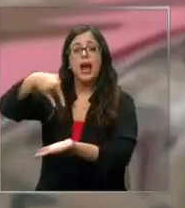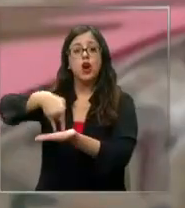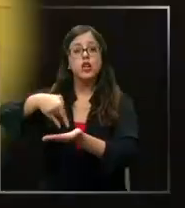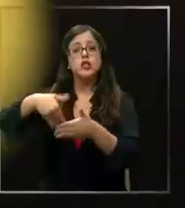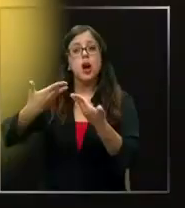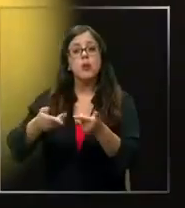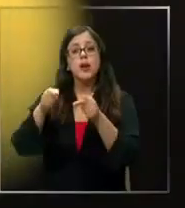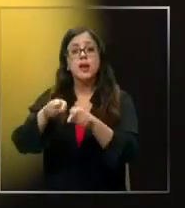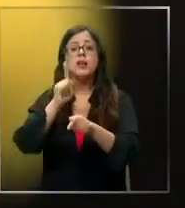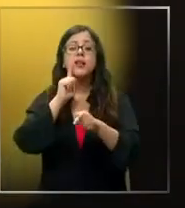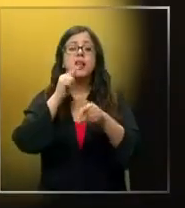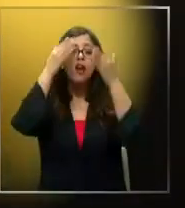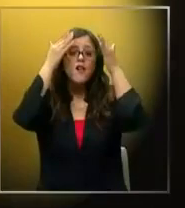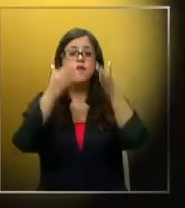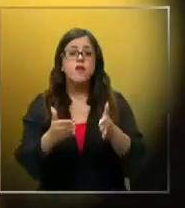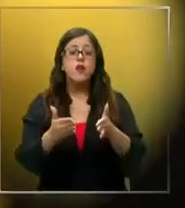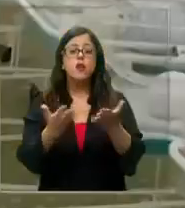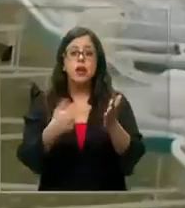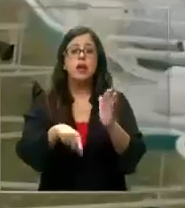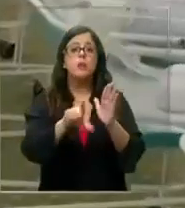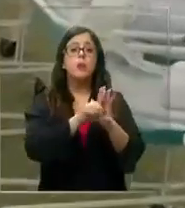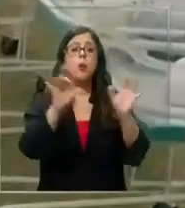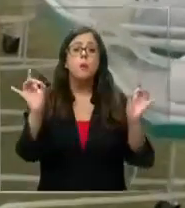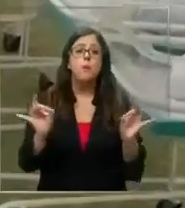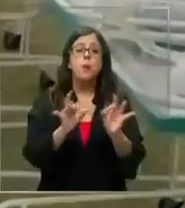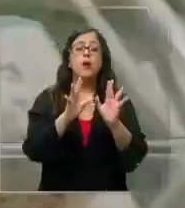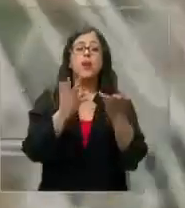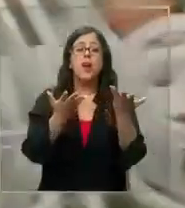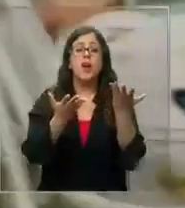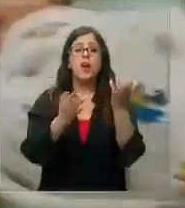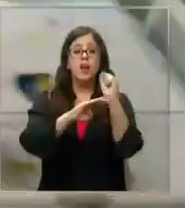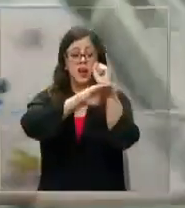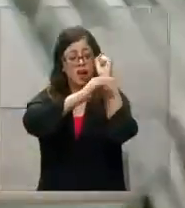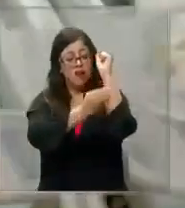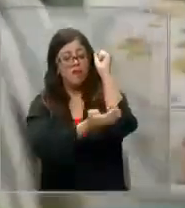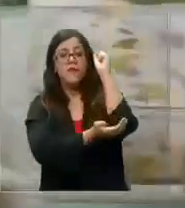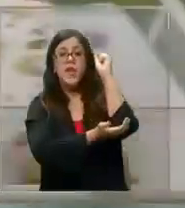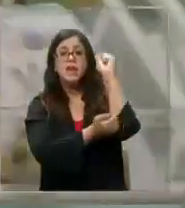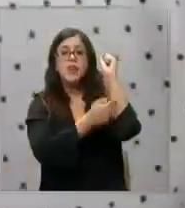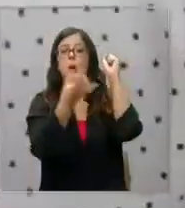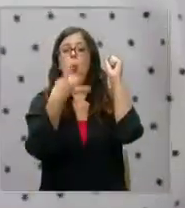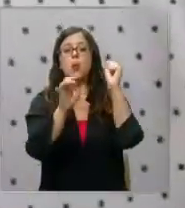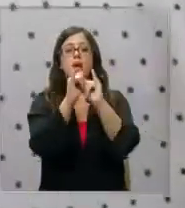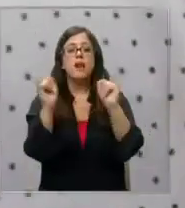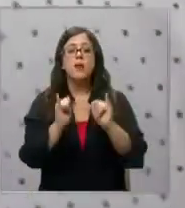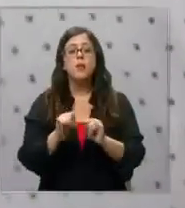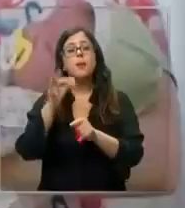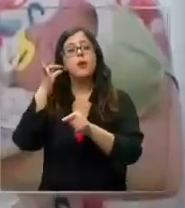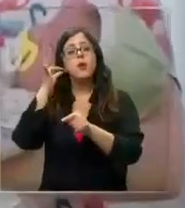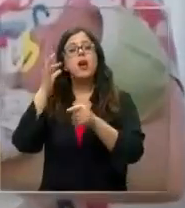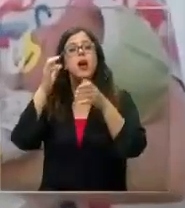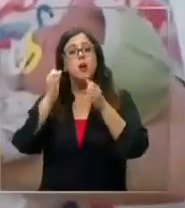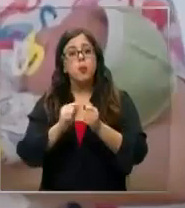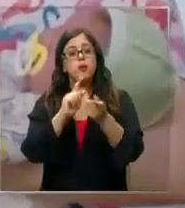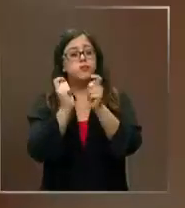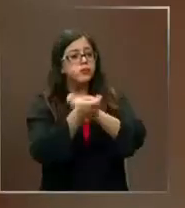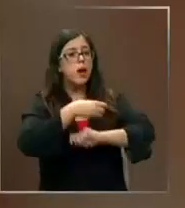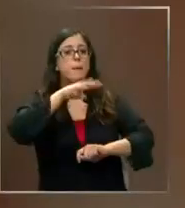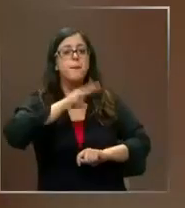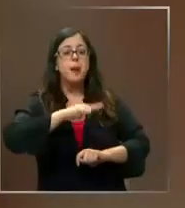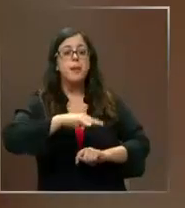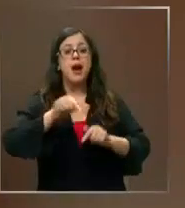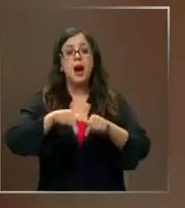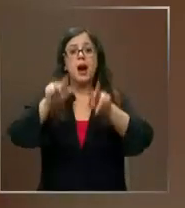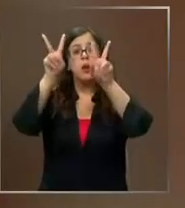aunque este tiene el foco de legislar en casos donde el vientre subrogado sea la única forma para que una mujer se convierta en madre.